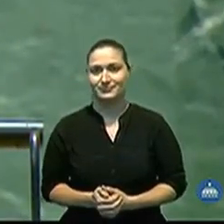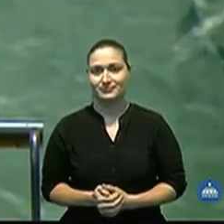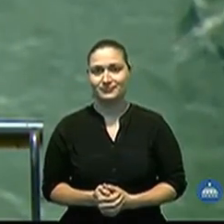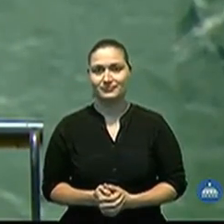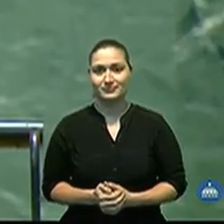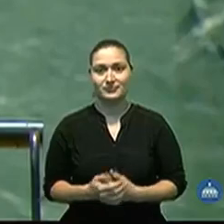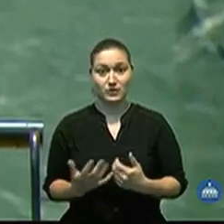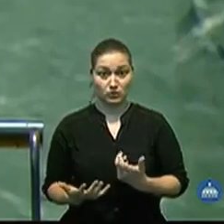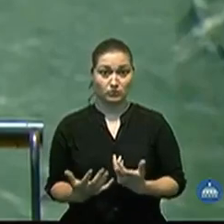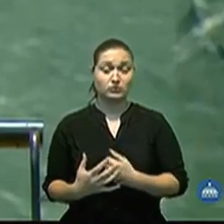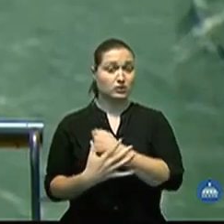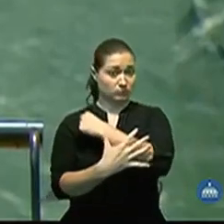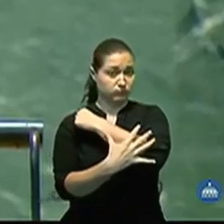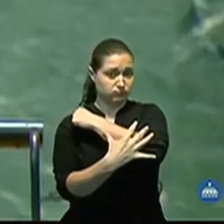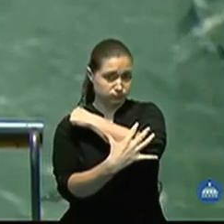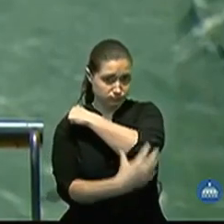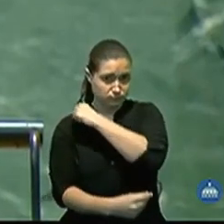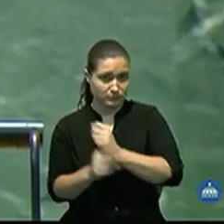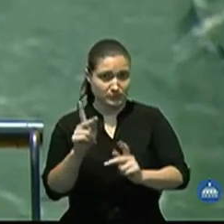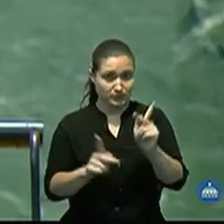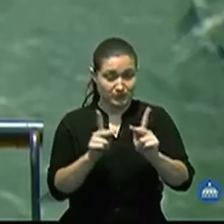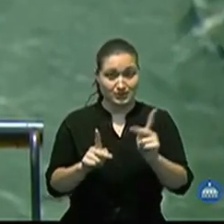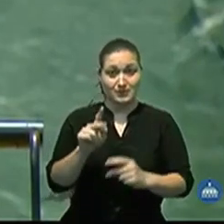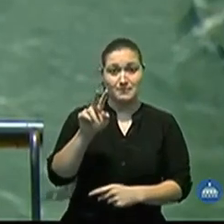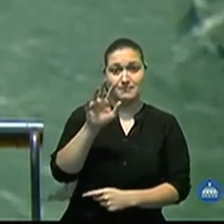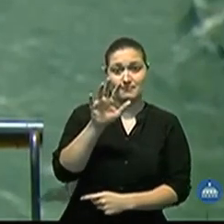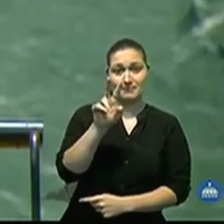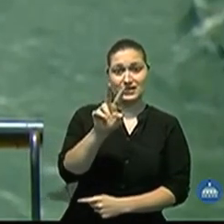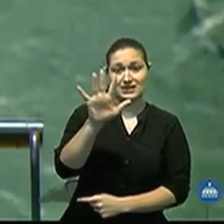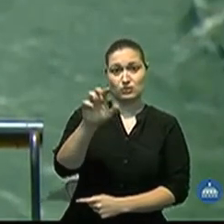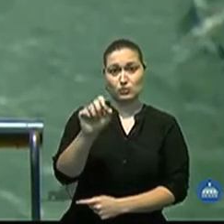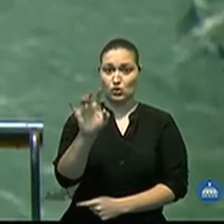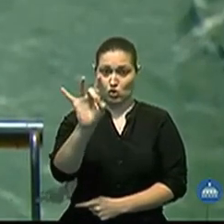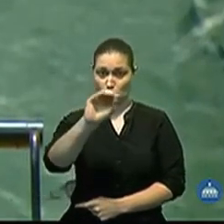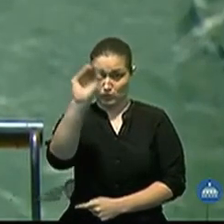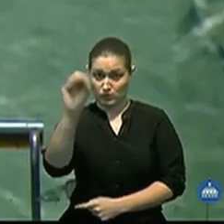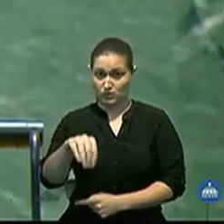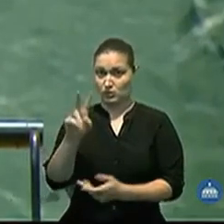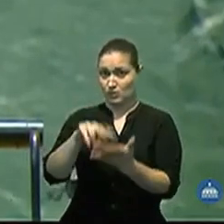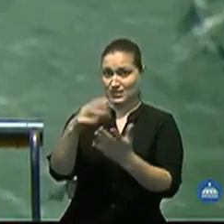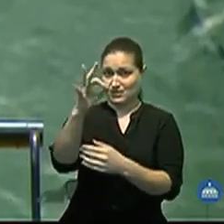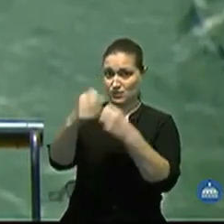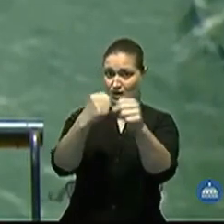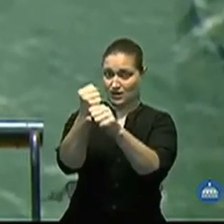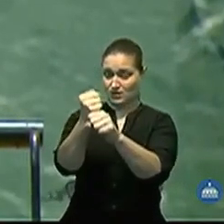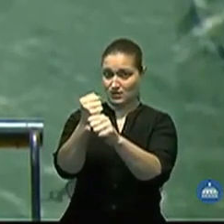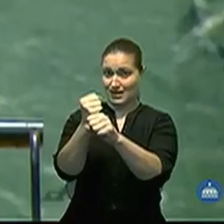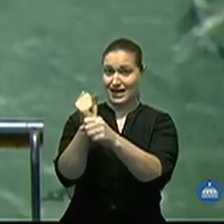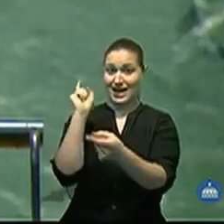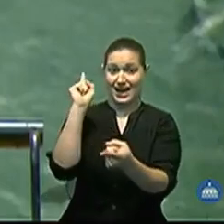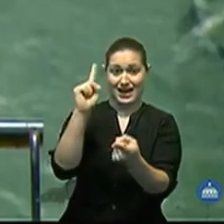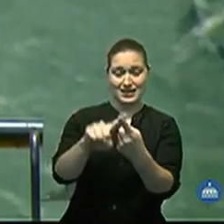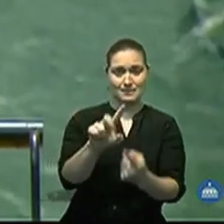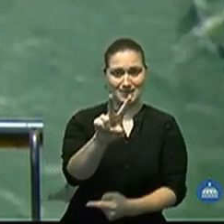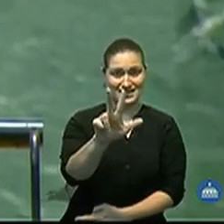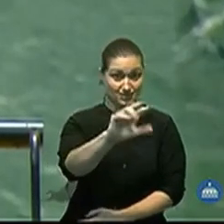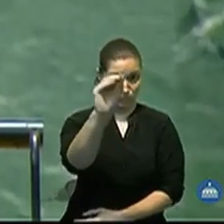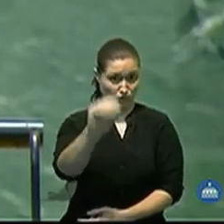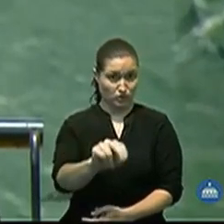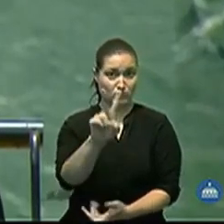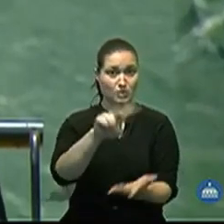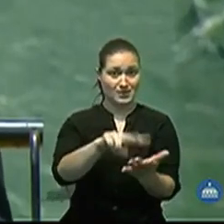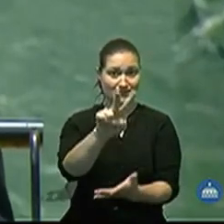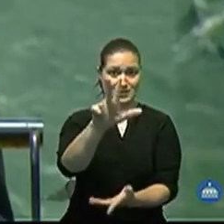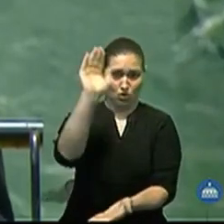pobreza monetaria se redujo del 25.8% en el 2019 al 23% en el 2023,